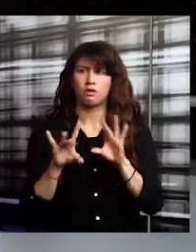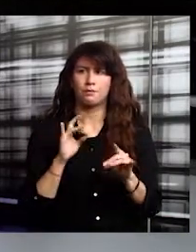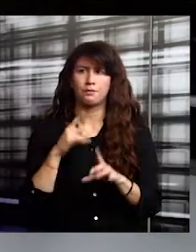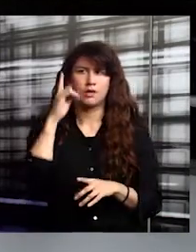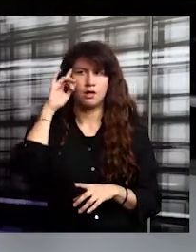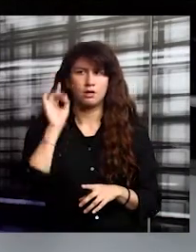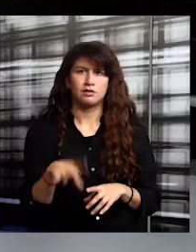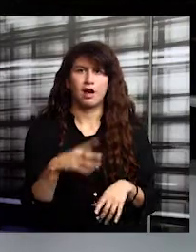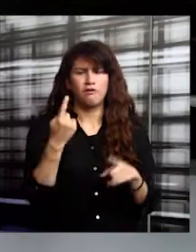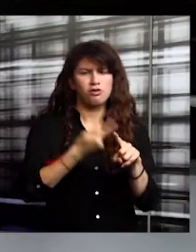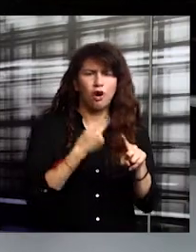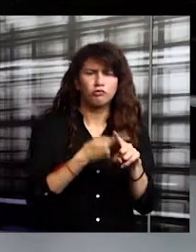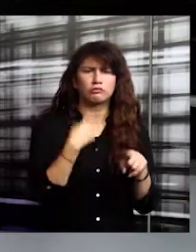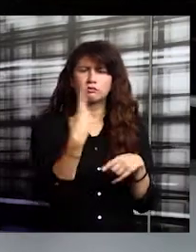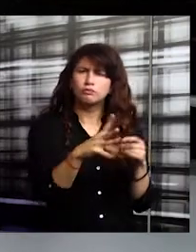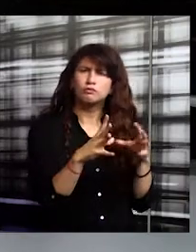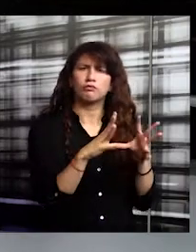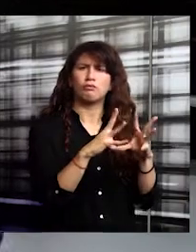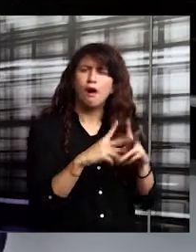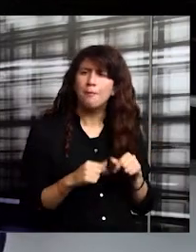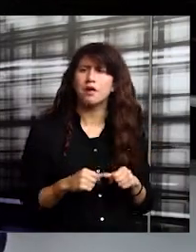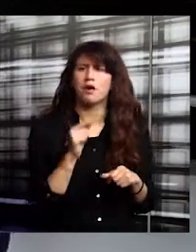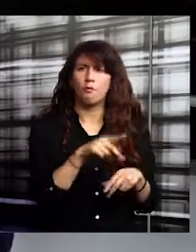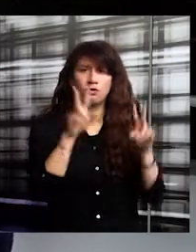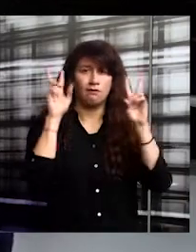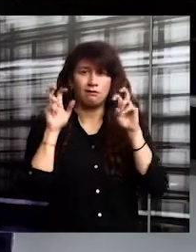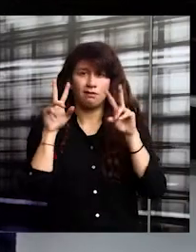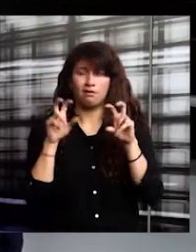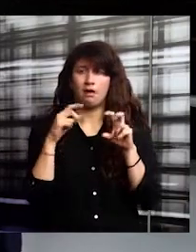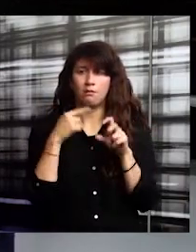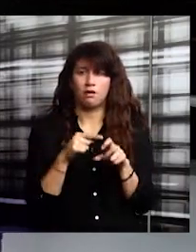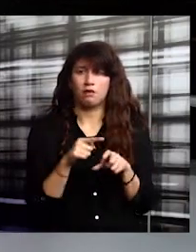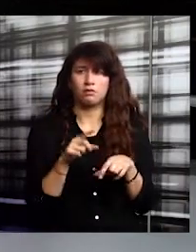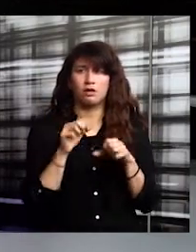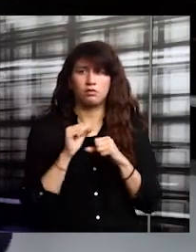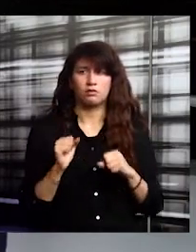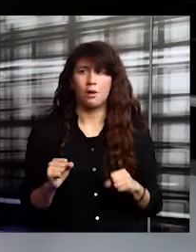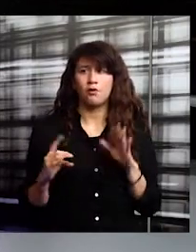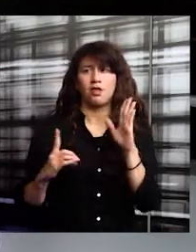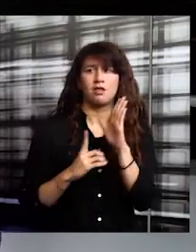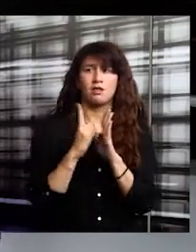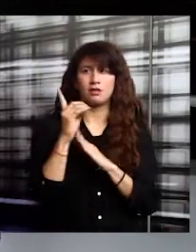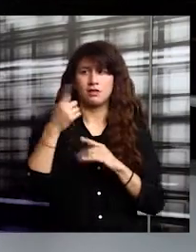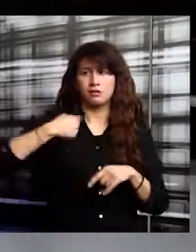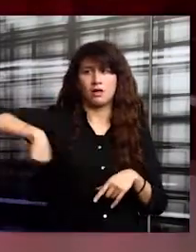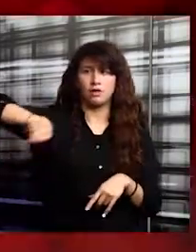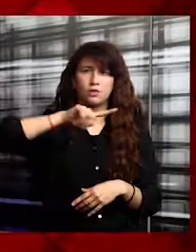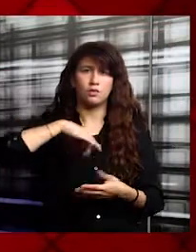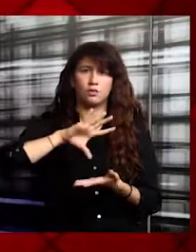desarrollo de nuestro país, de nuestra región y de nuestra familia por un largo tiempo. Que esté muy bien usted y su familia.